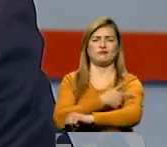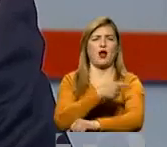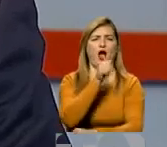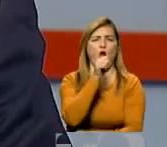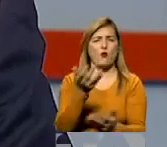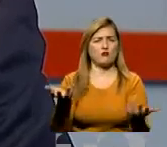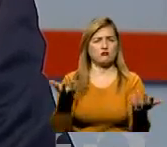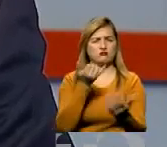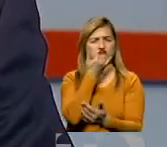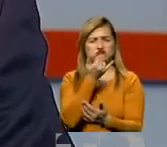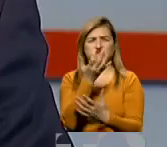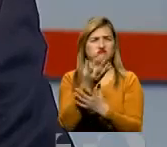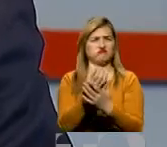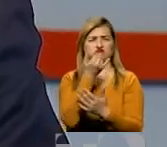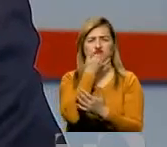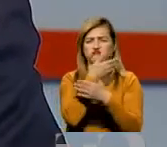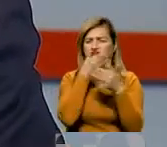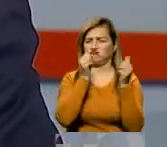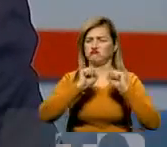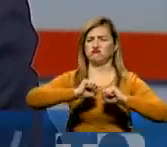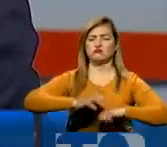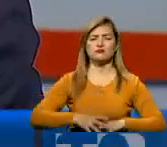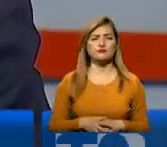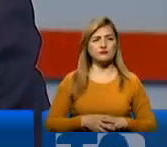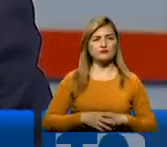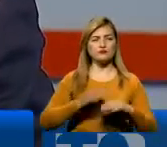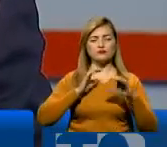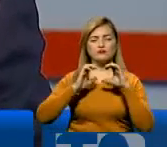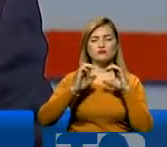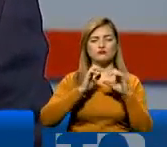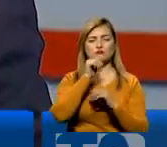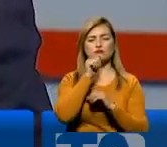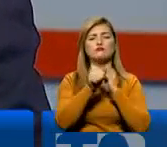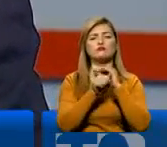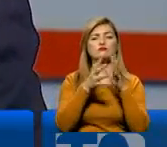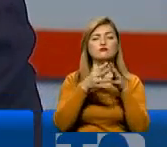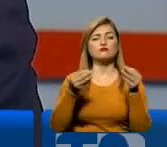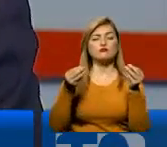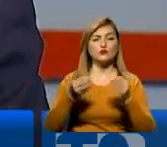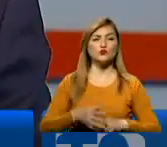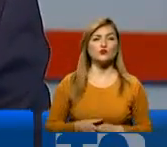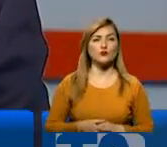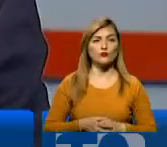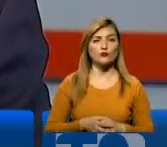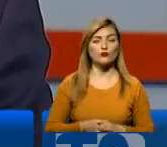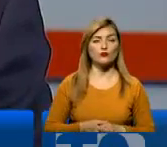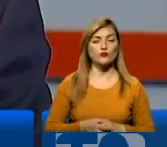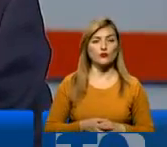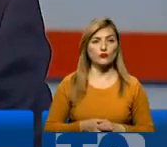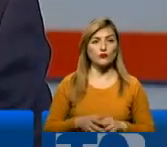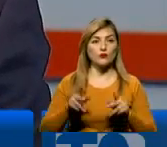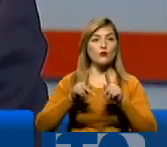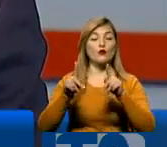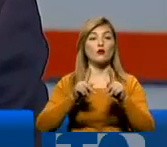Las comercializaciones privadas tienen que comenzar a tener un camino en el que obtener el registro